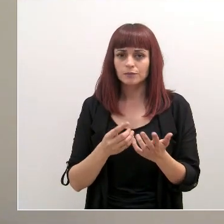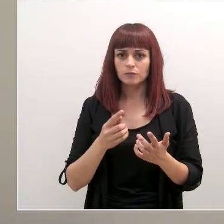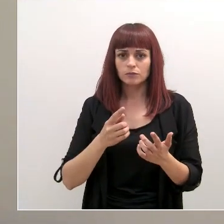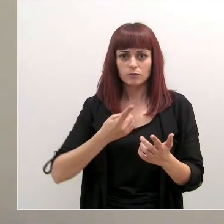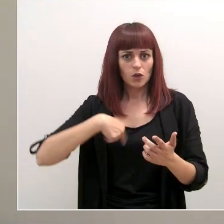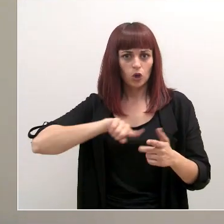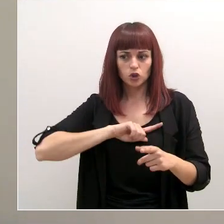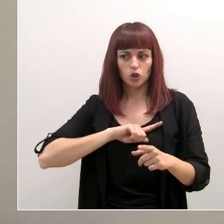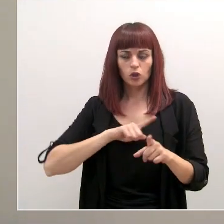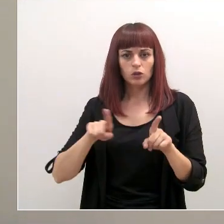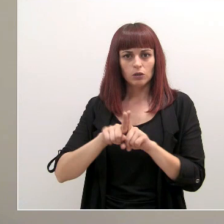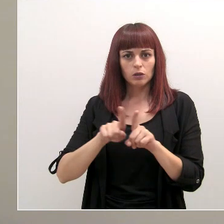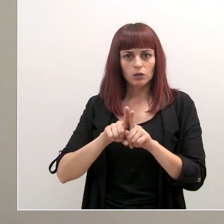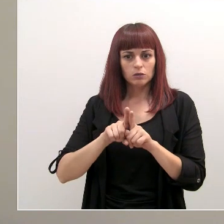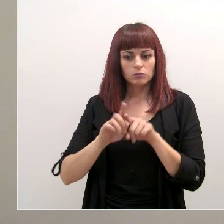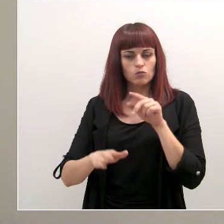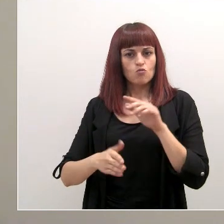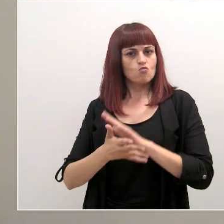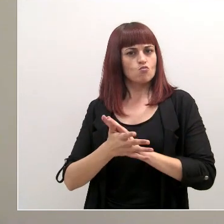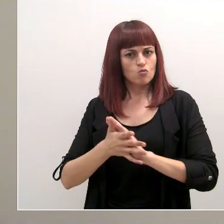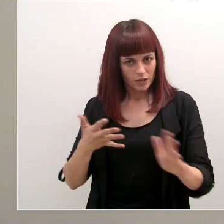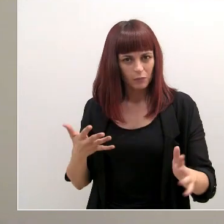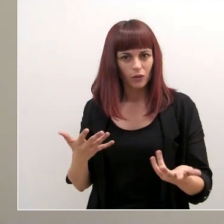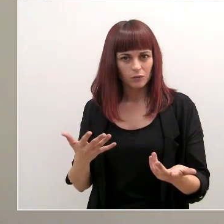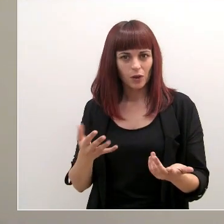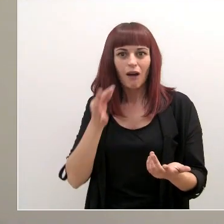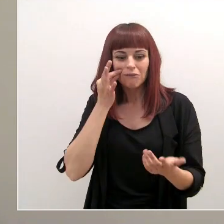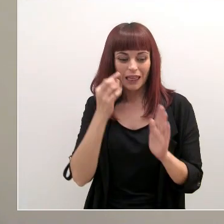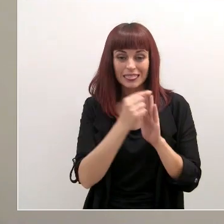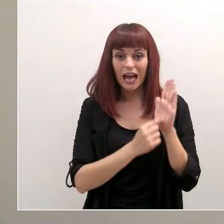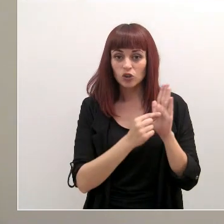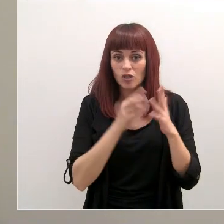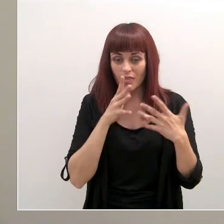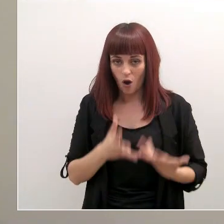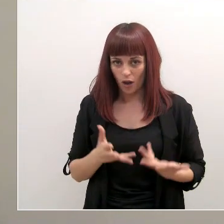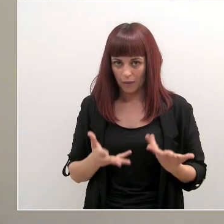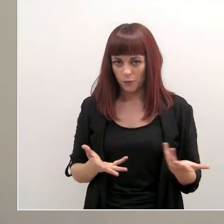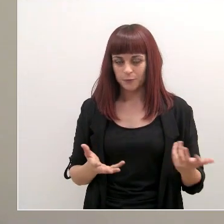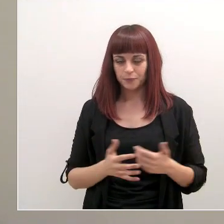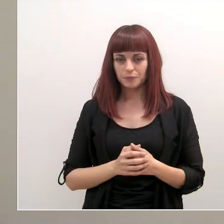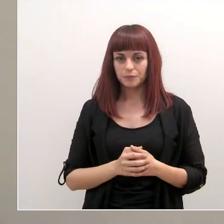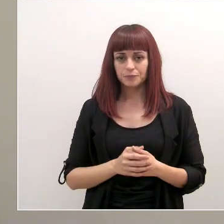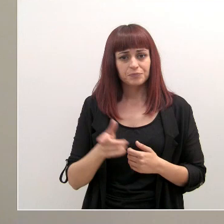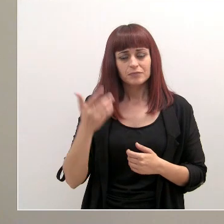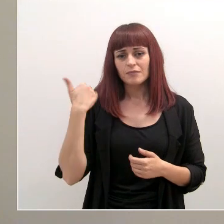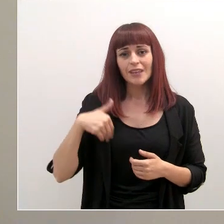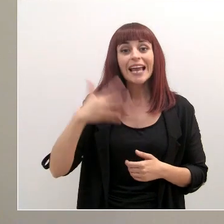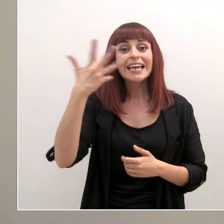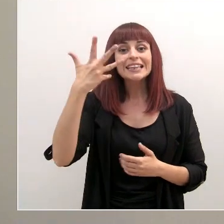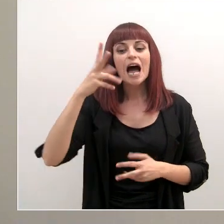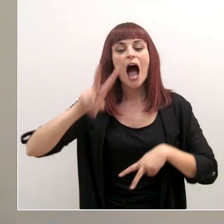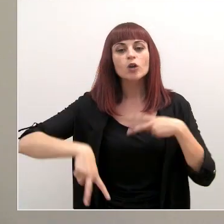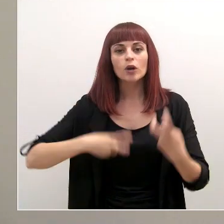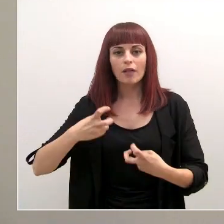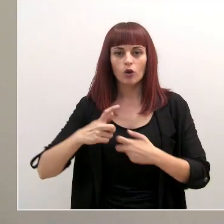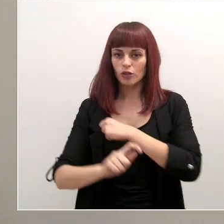en los anuncios que lo que es realmente los datos que tenemos ahora mismo. Entonces, eso será en la 5ª actualización